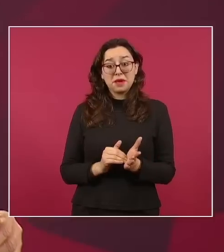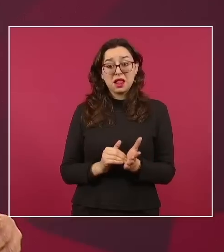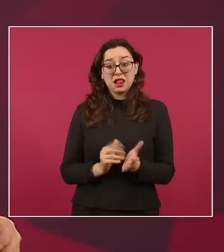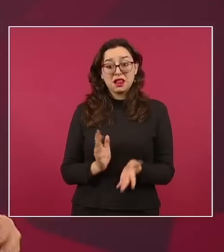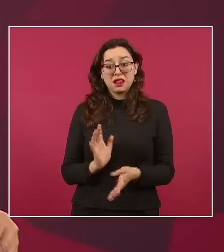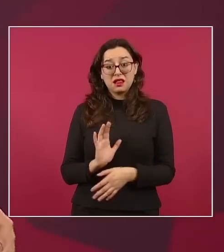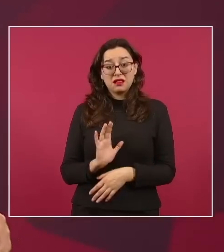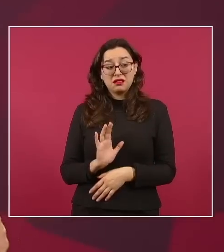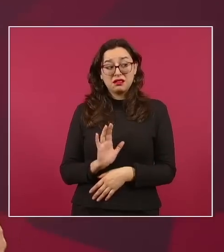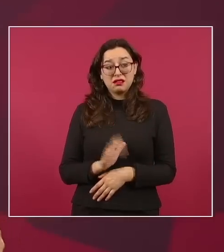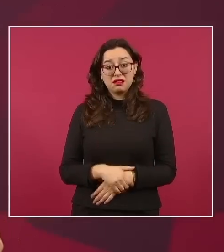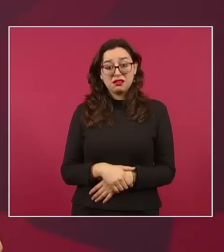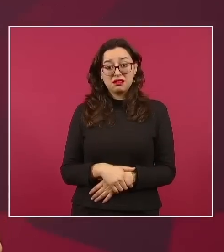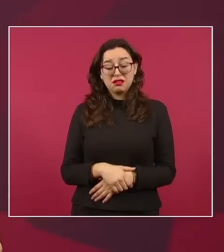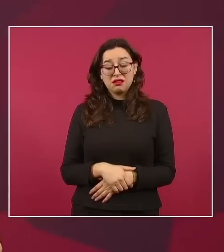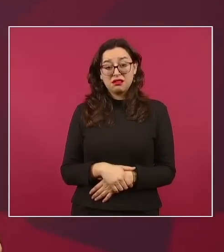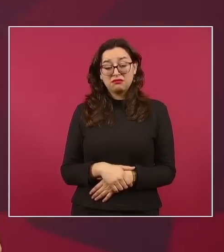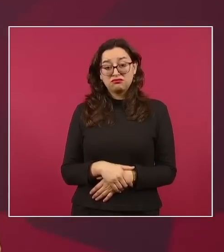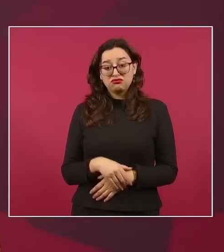Afortunadamente,